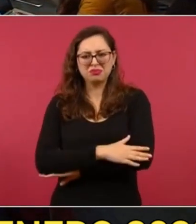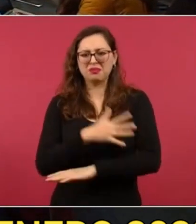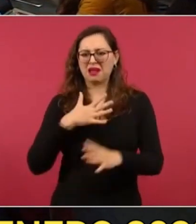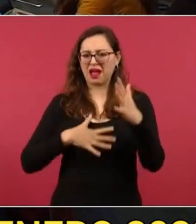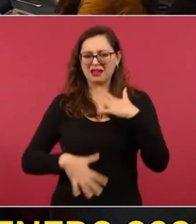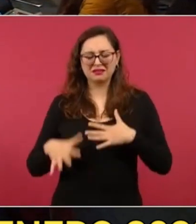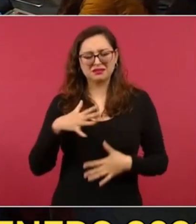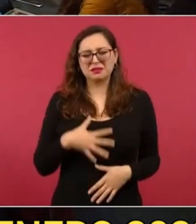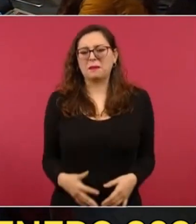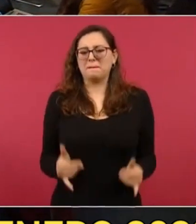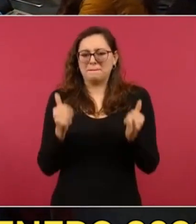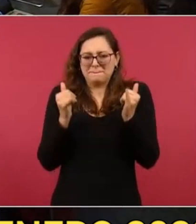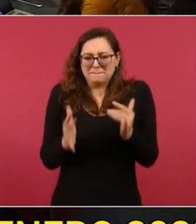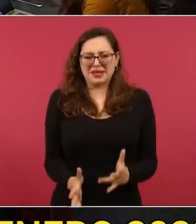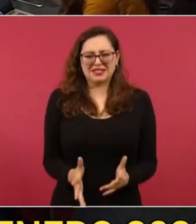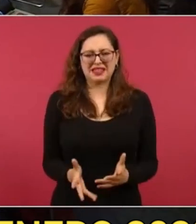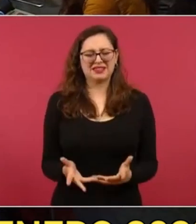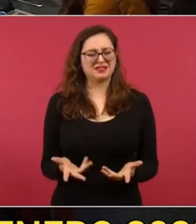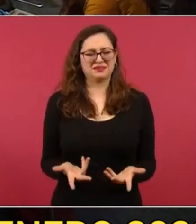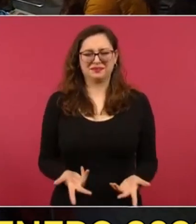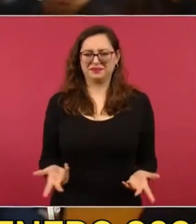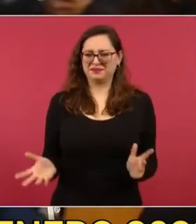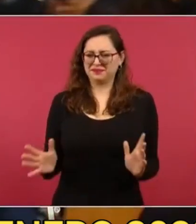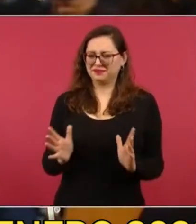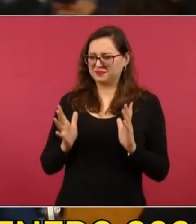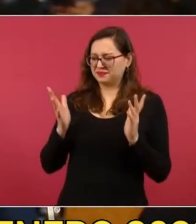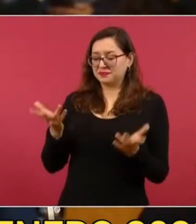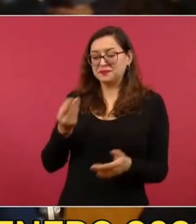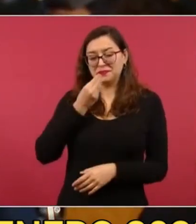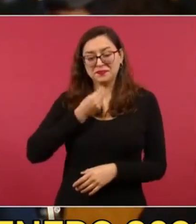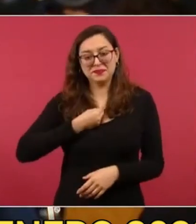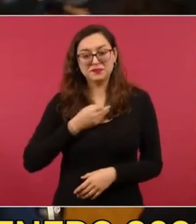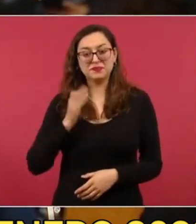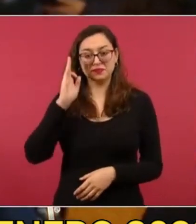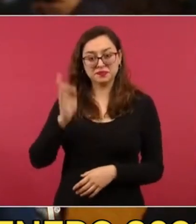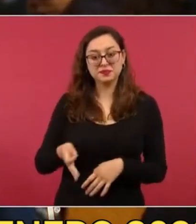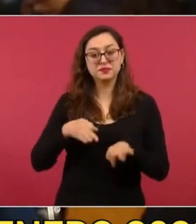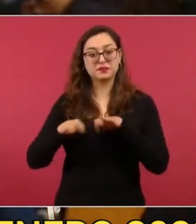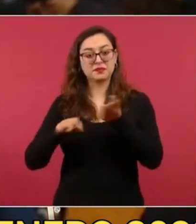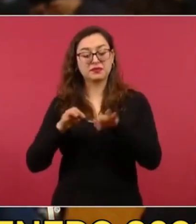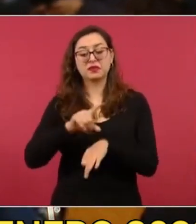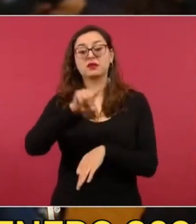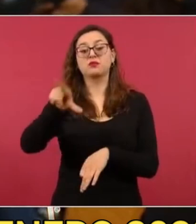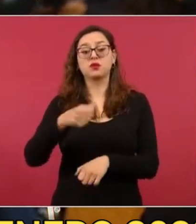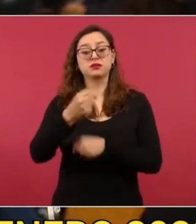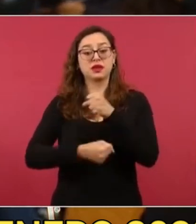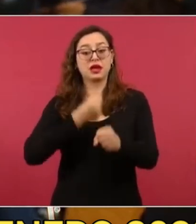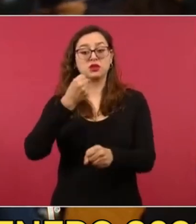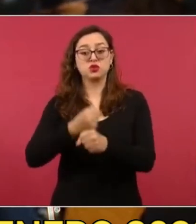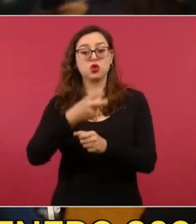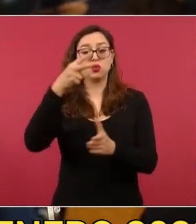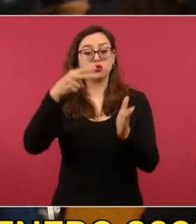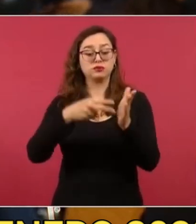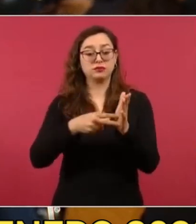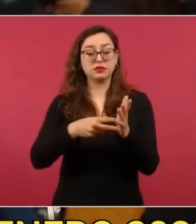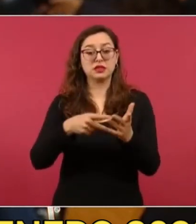bueno, un sinfín de labores que ellos mismos realizaron. Sin embargo, en el año 2000, cuando tomó posesión el